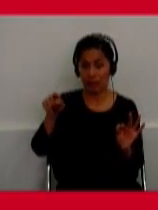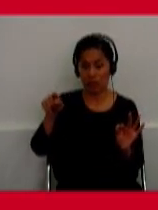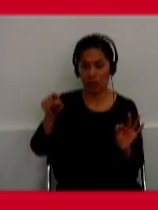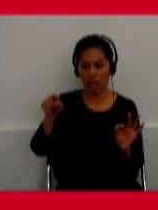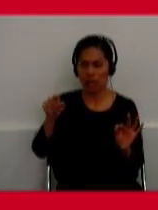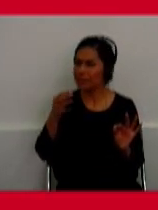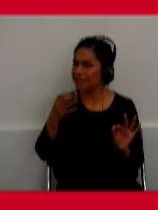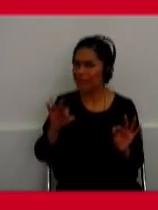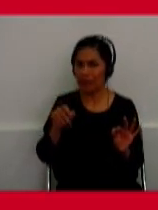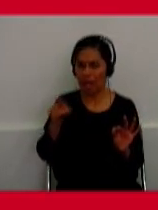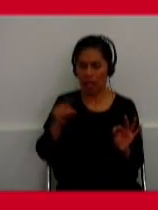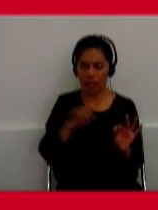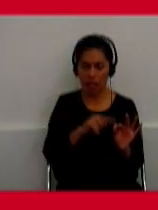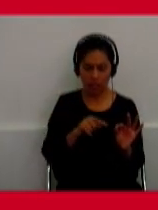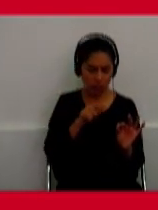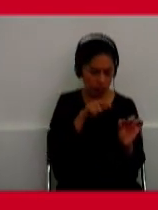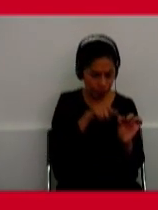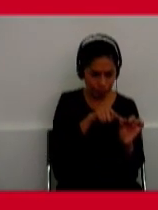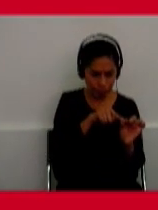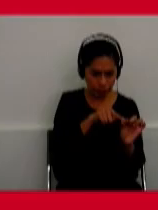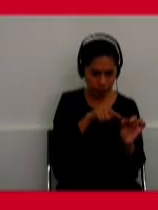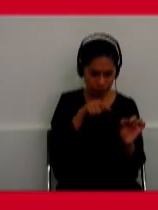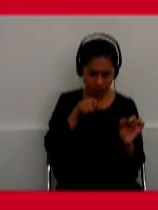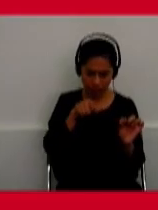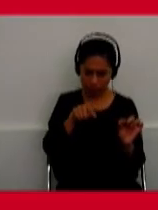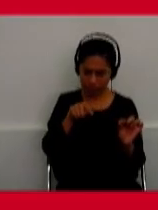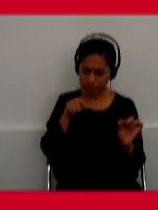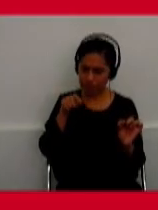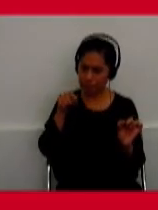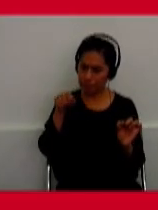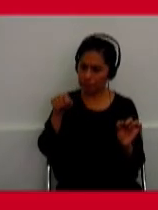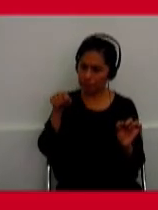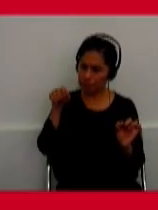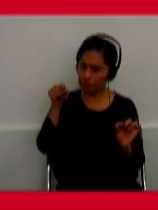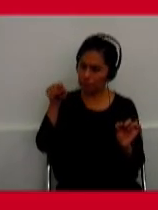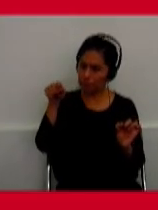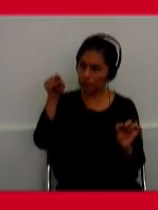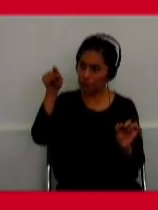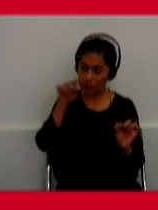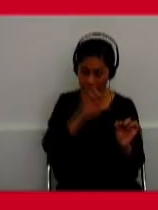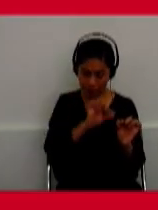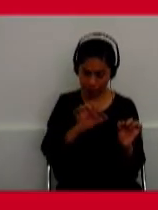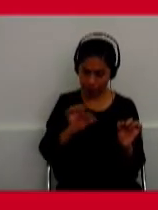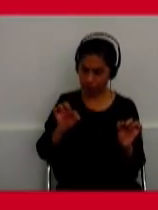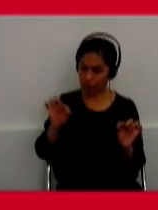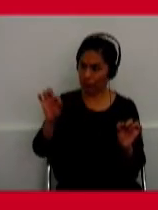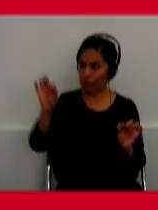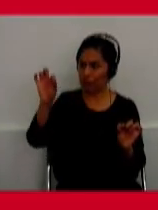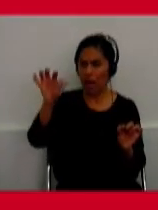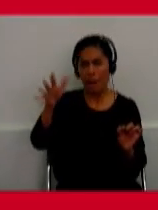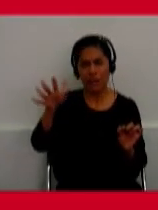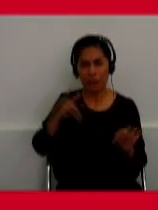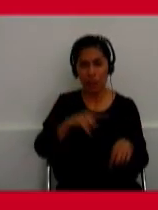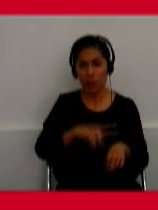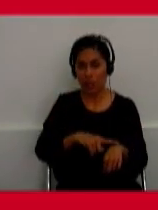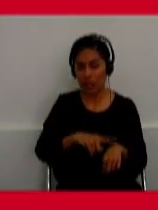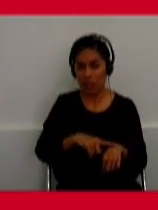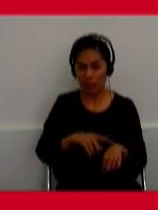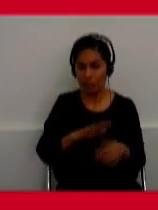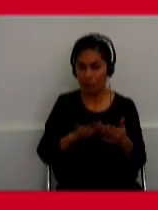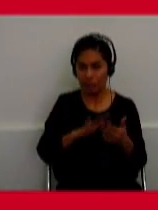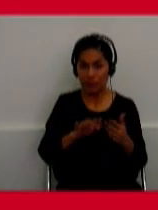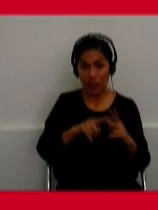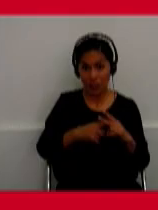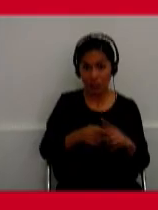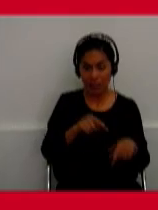y siempre hay un punto de inflexión. En este caso pueden ver ustedes que a partir de 60% de sólidos ya cambia